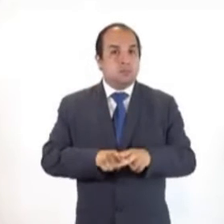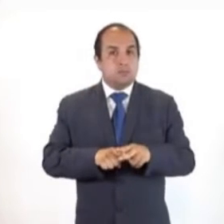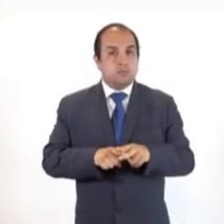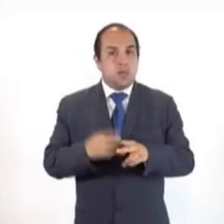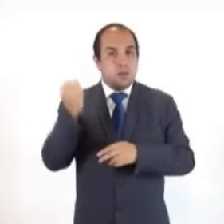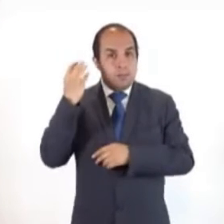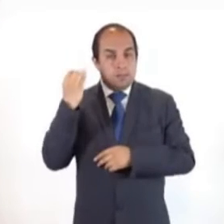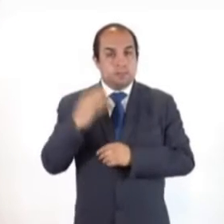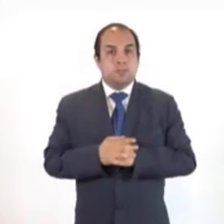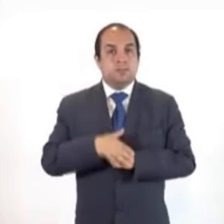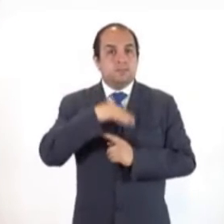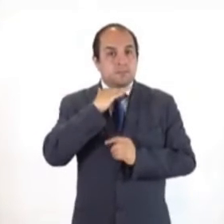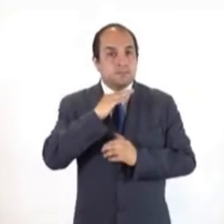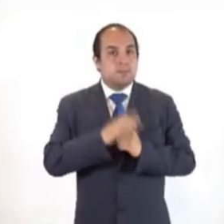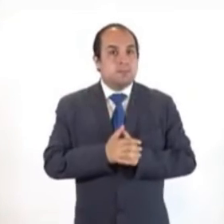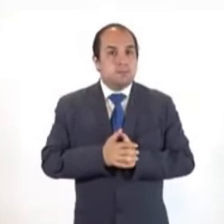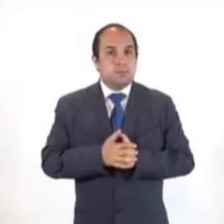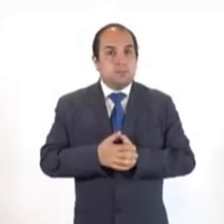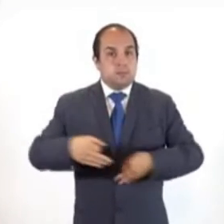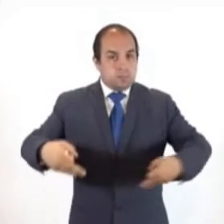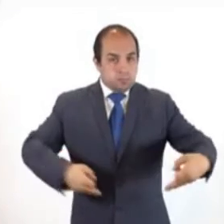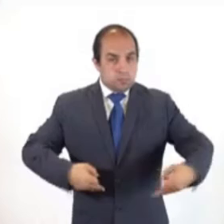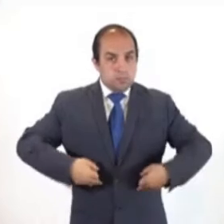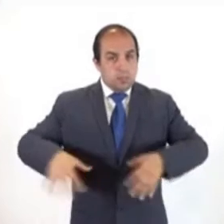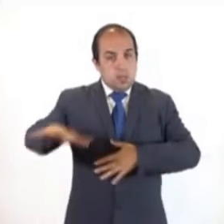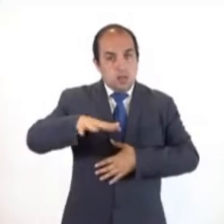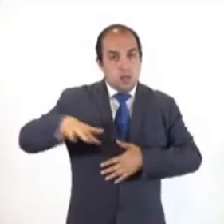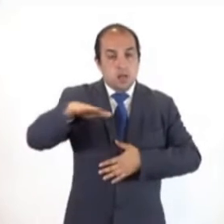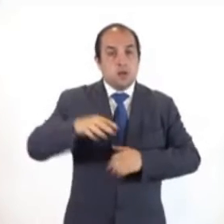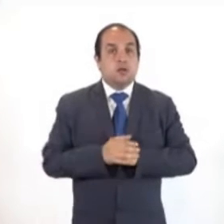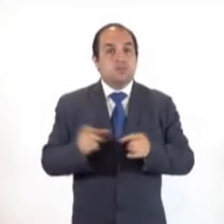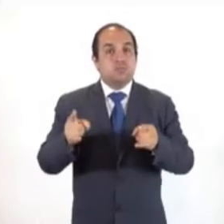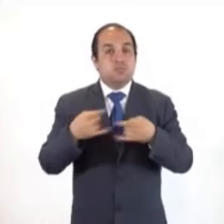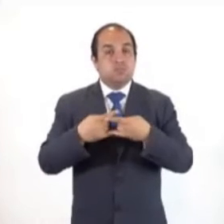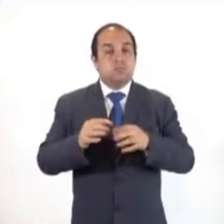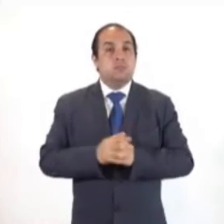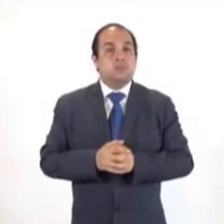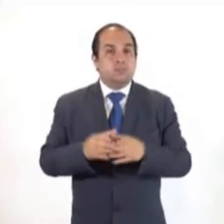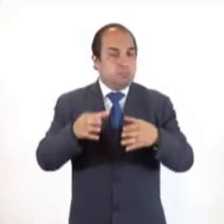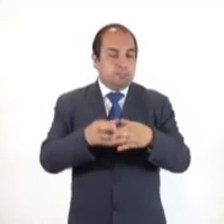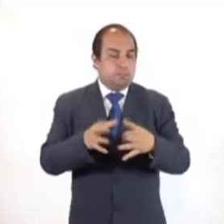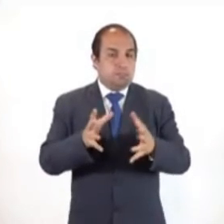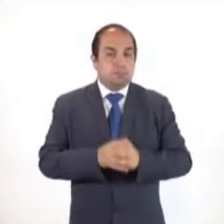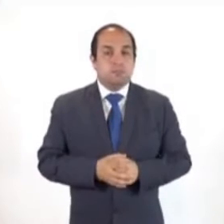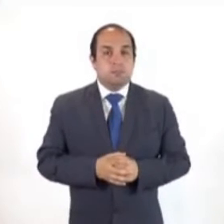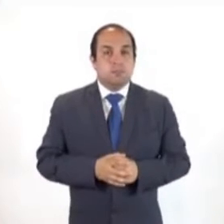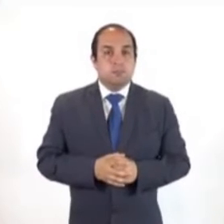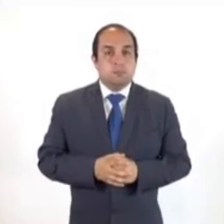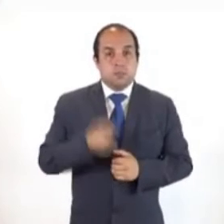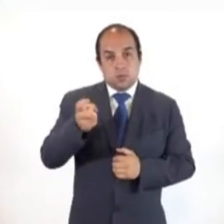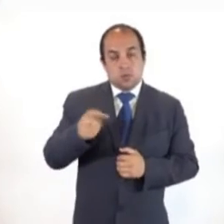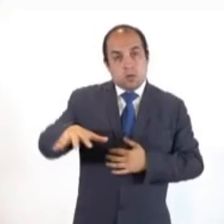reiniciamos eventos de entretenimiento en teatros y espacios cerrados. Estos son espacios,